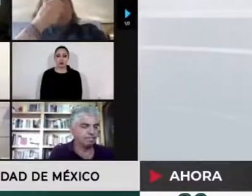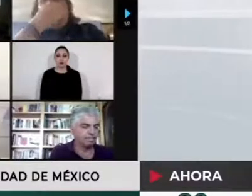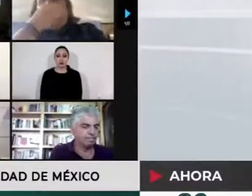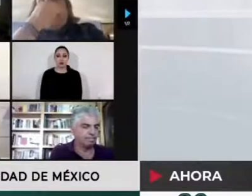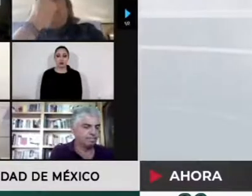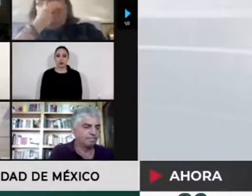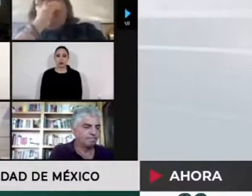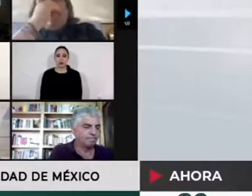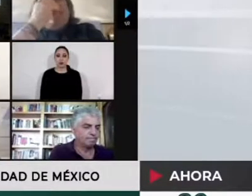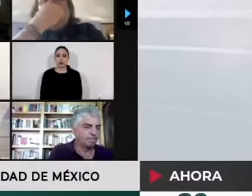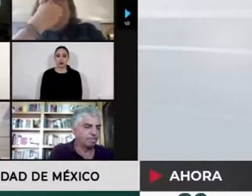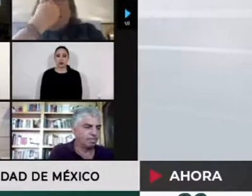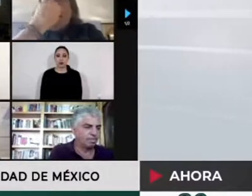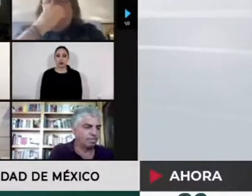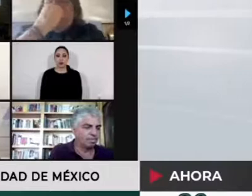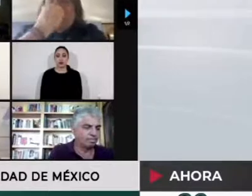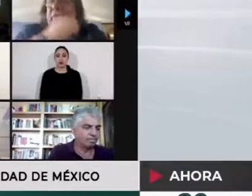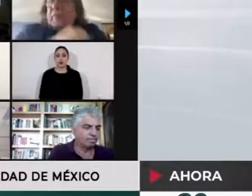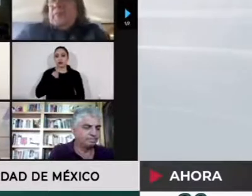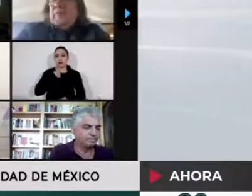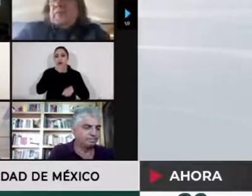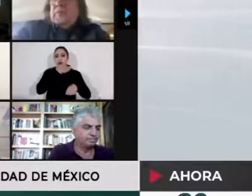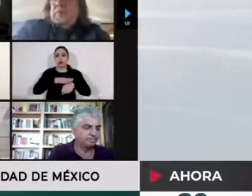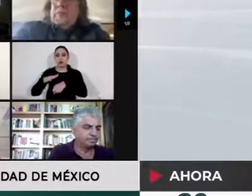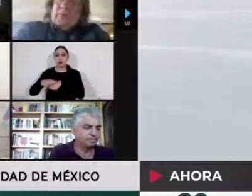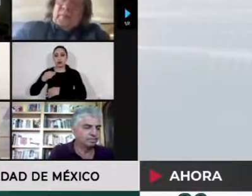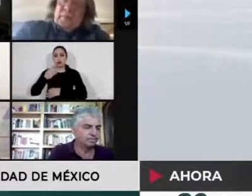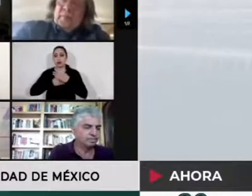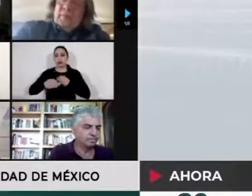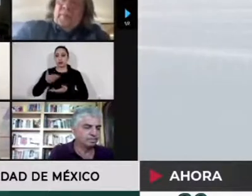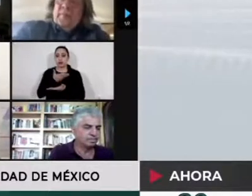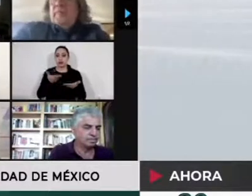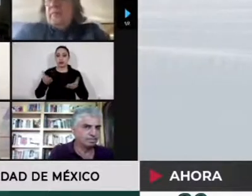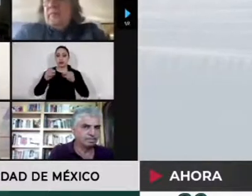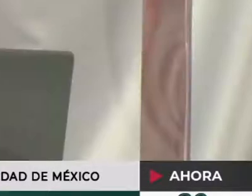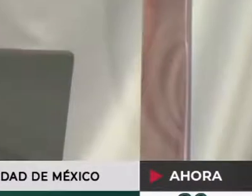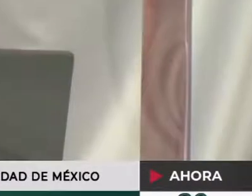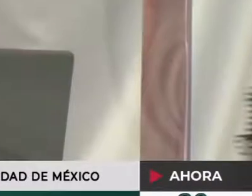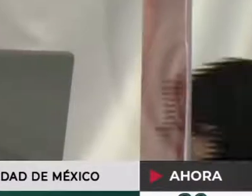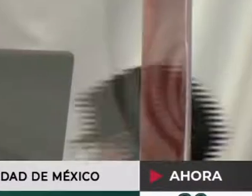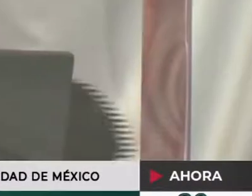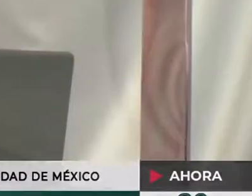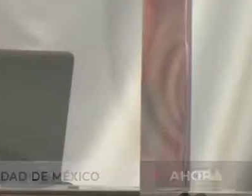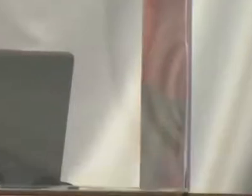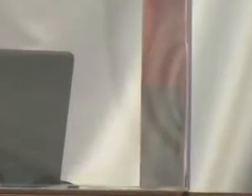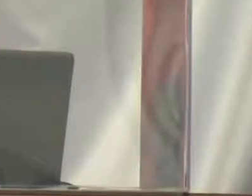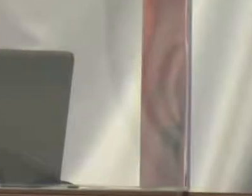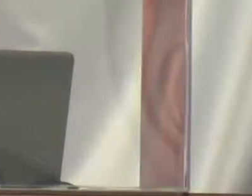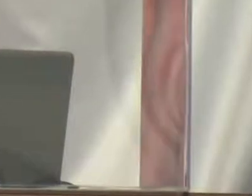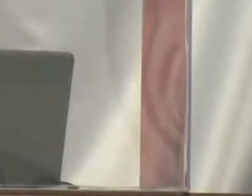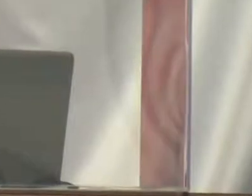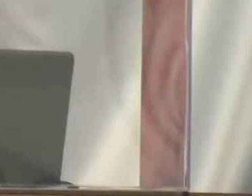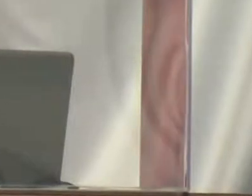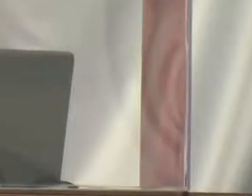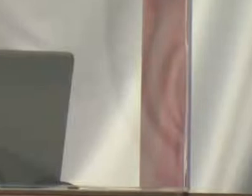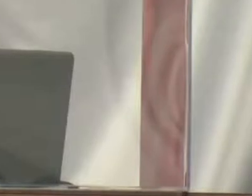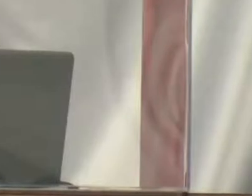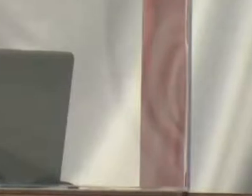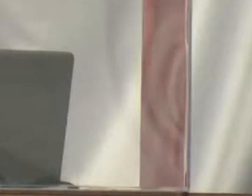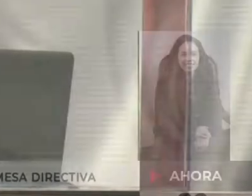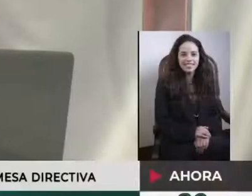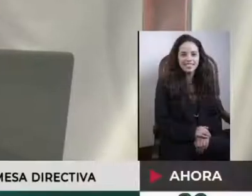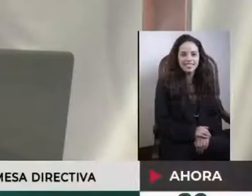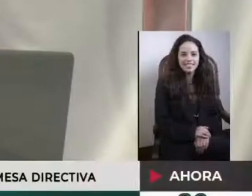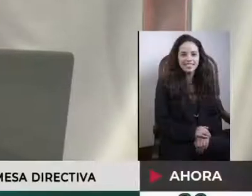Esta presidencia hace del conocimiento al pleno de este honorable Congreso de la Ciudad de México que la presente convocatoria a esta sesión solemne